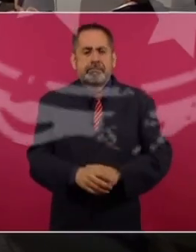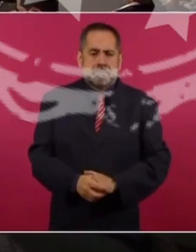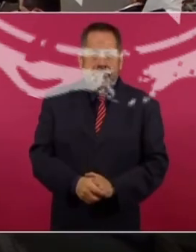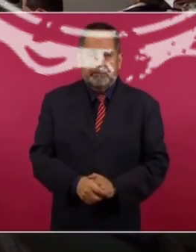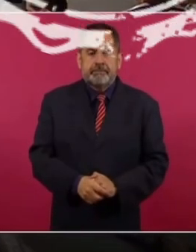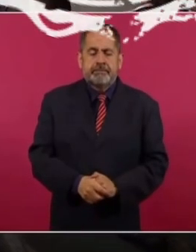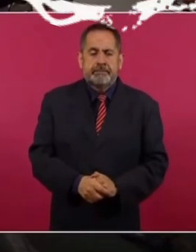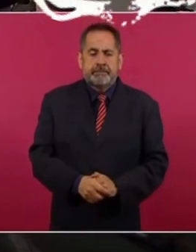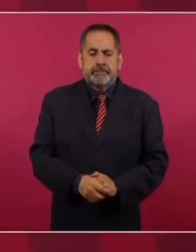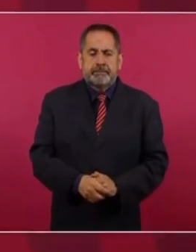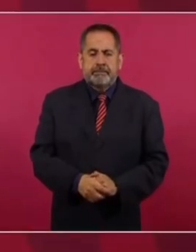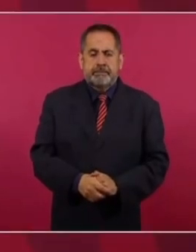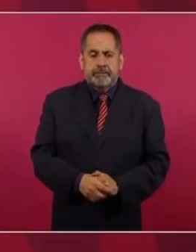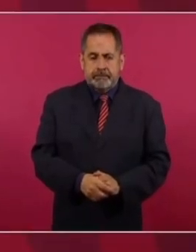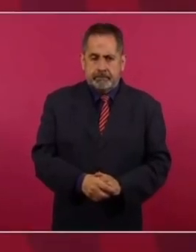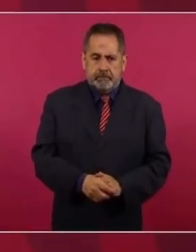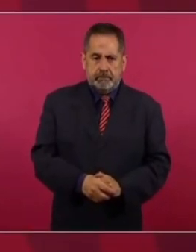Bueno,